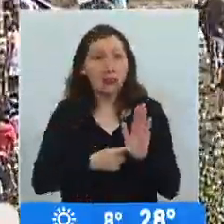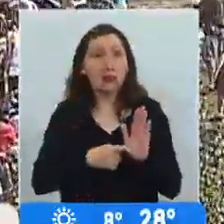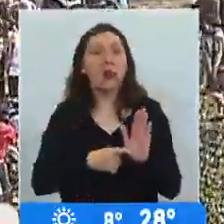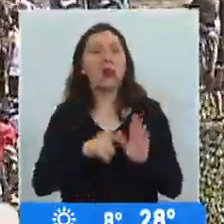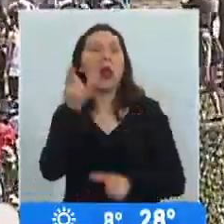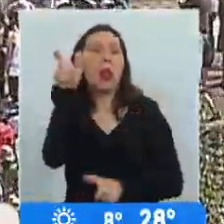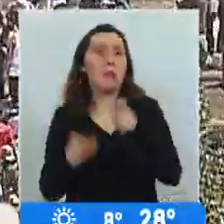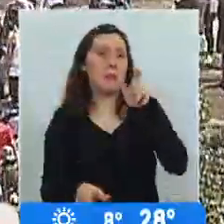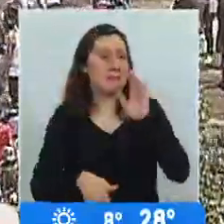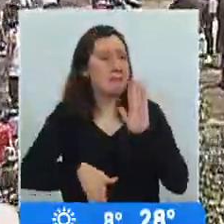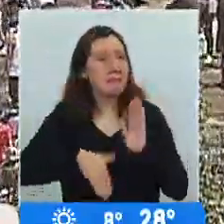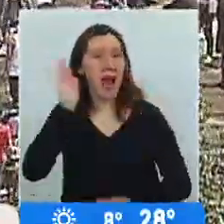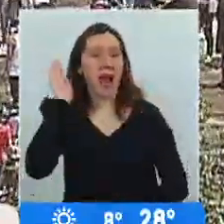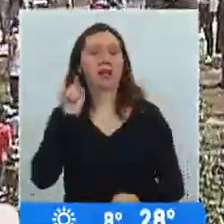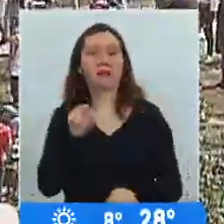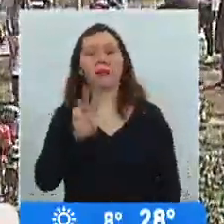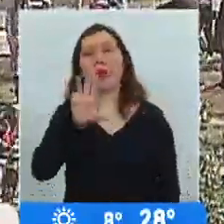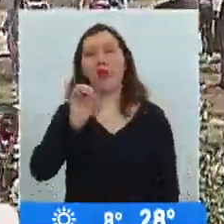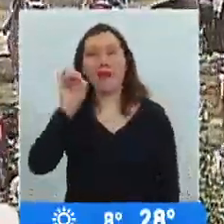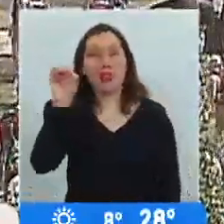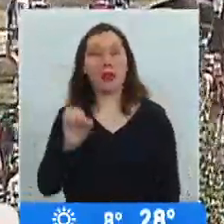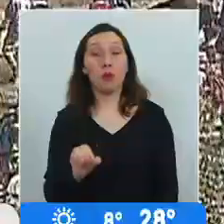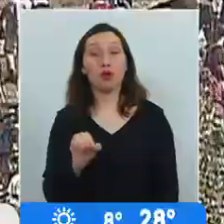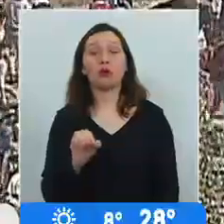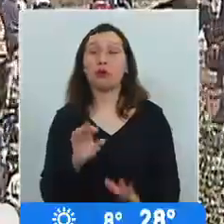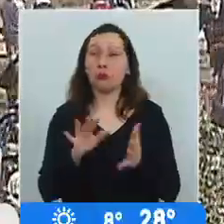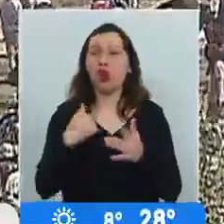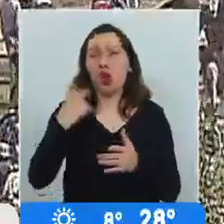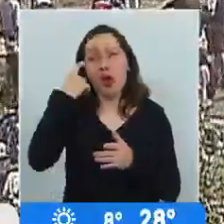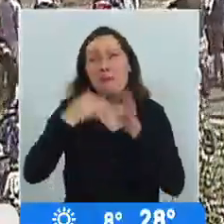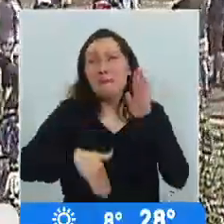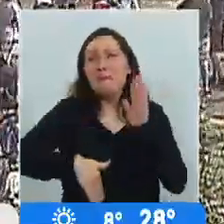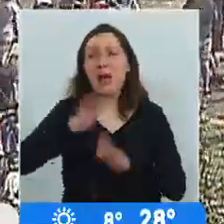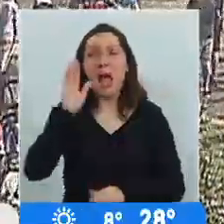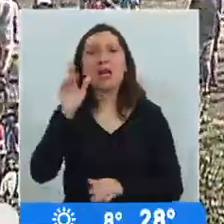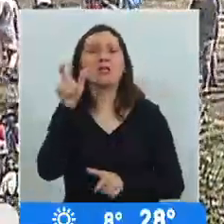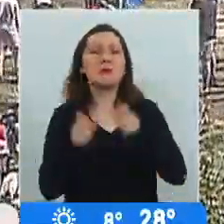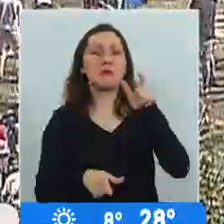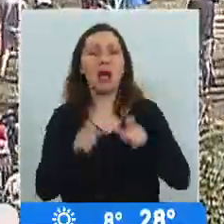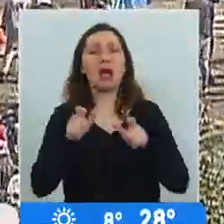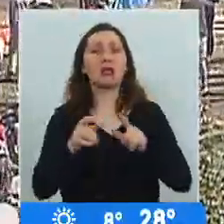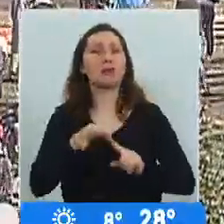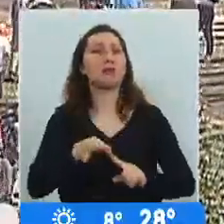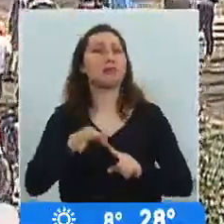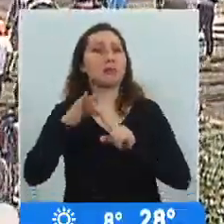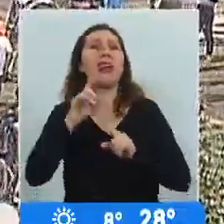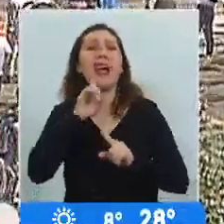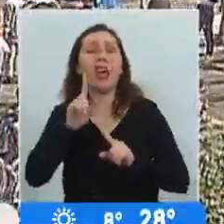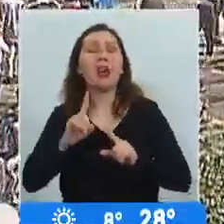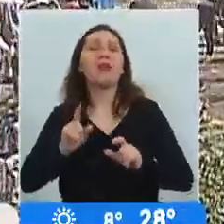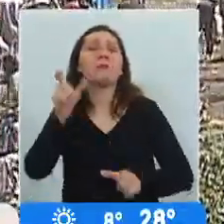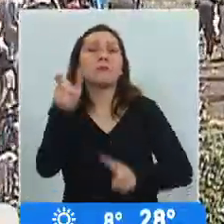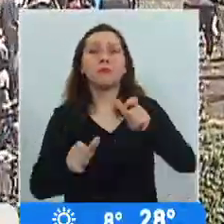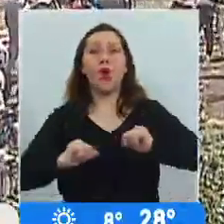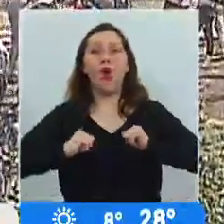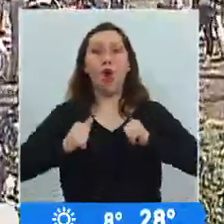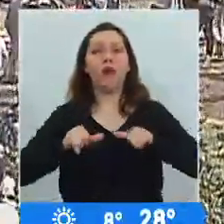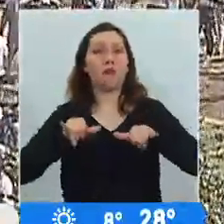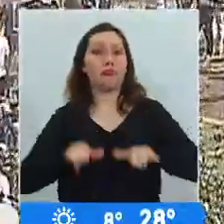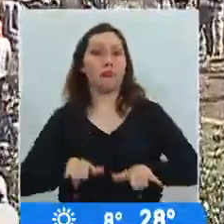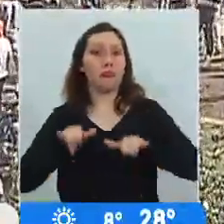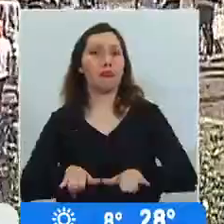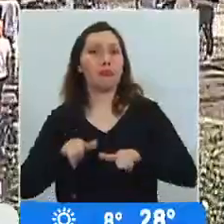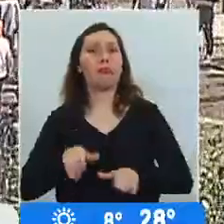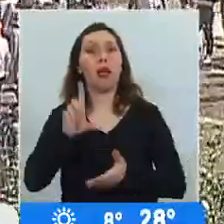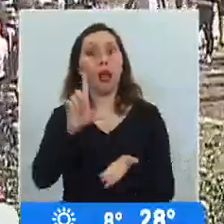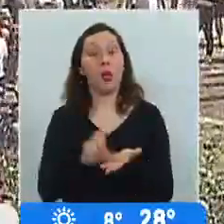mayoría de las personas, el 90% y quizá más, de los principalmente, fundamentalmente jóvenes que se mantienen acá